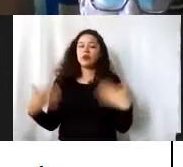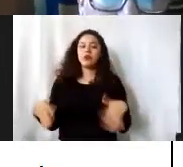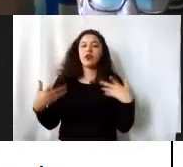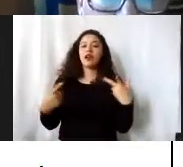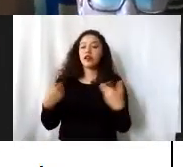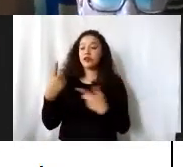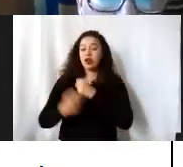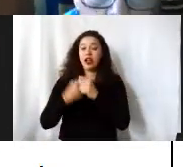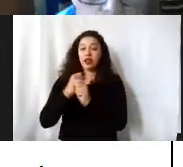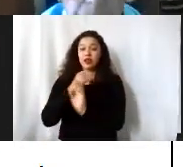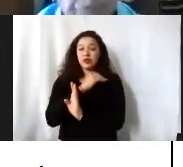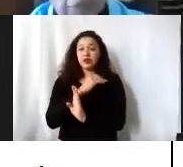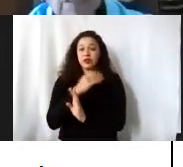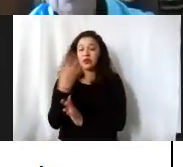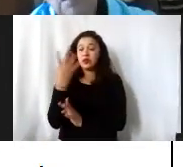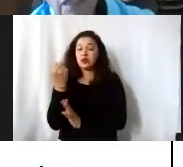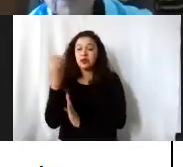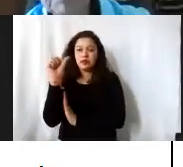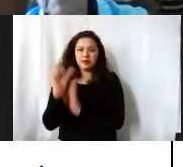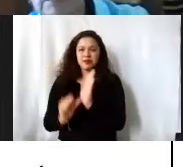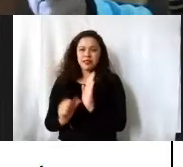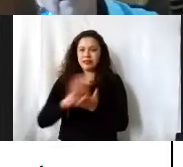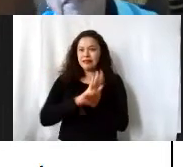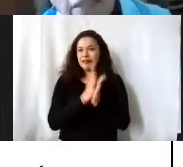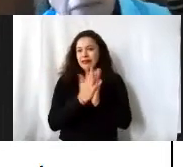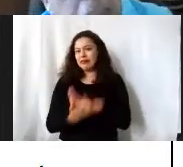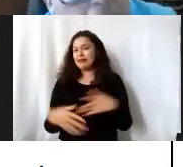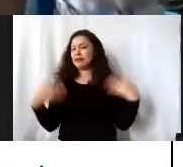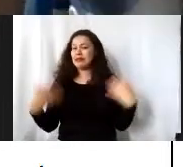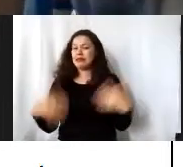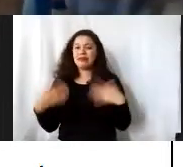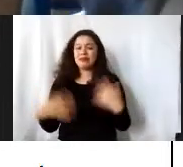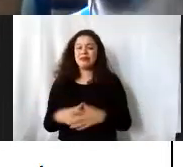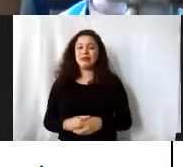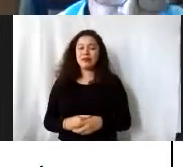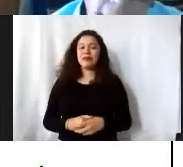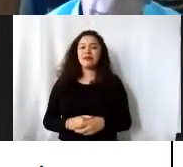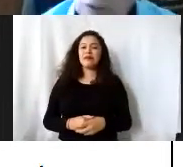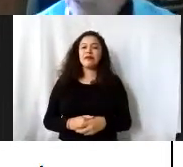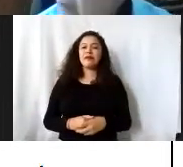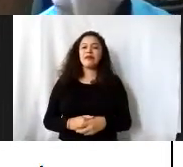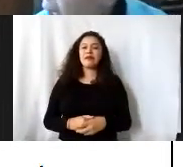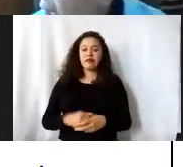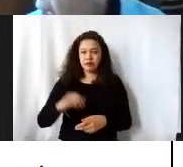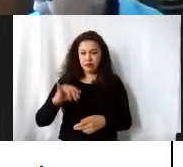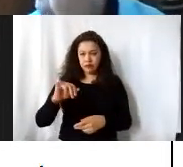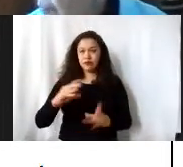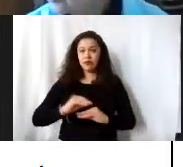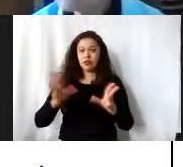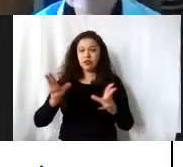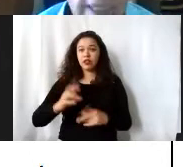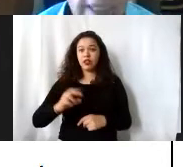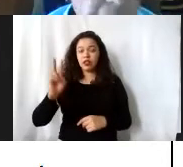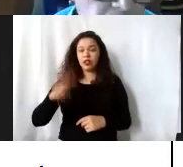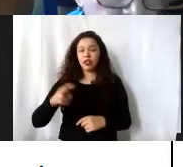año 9 meses. claro, sí, definitivamente esta realidad